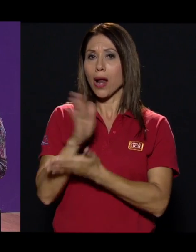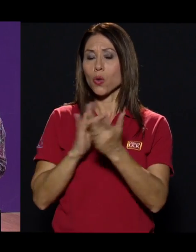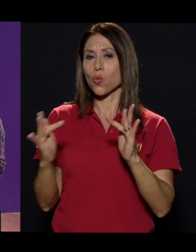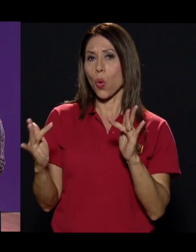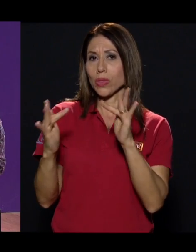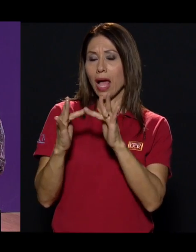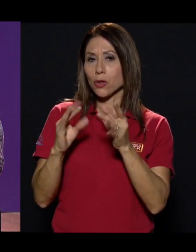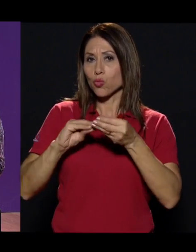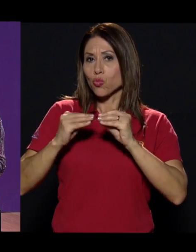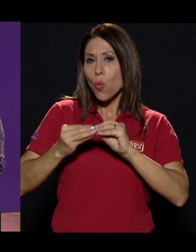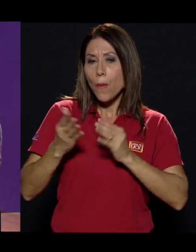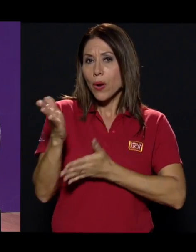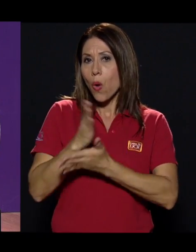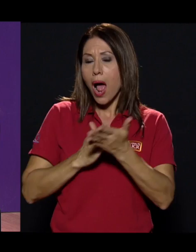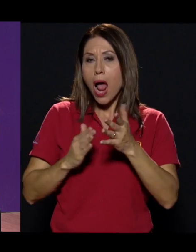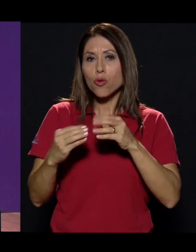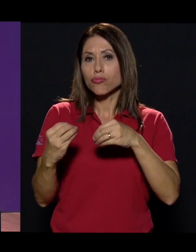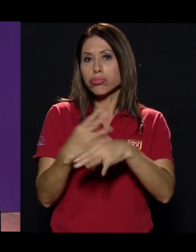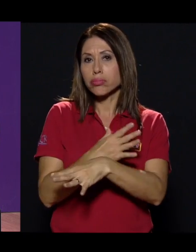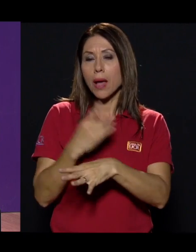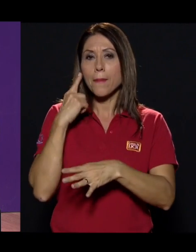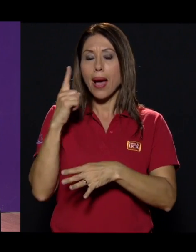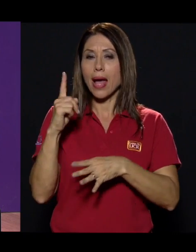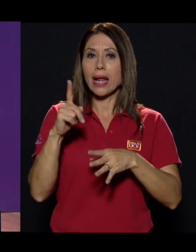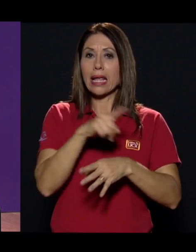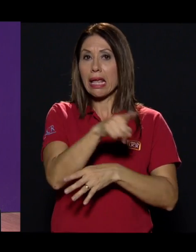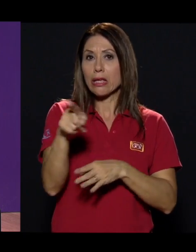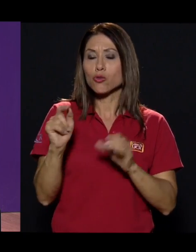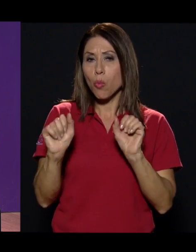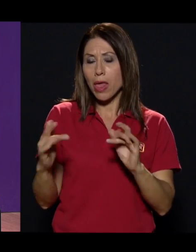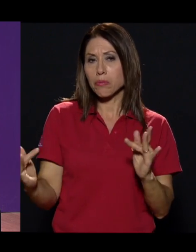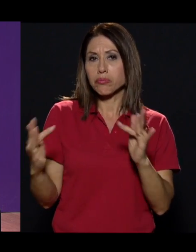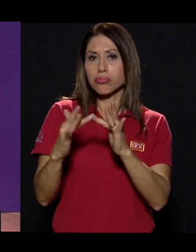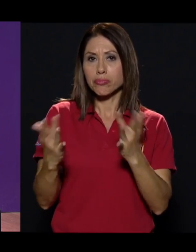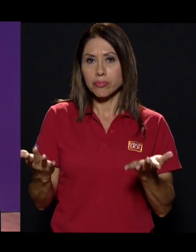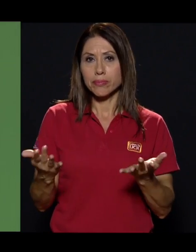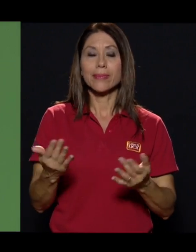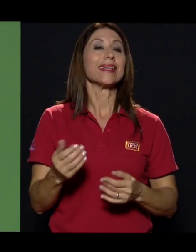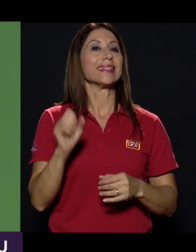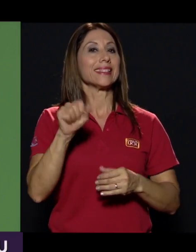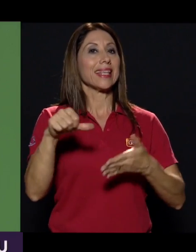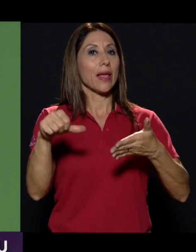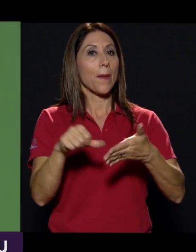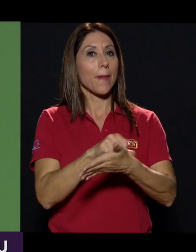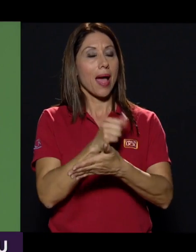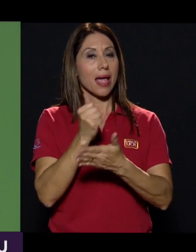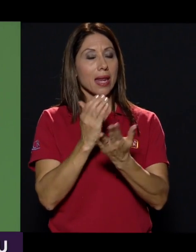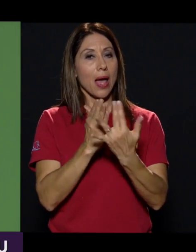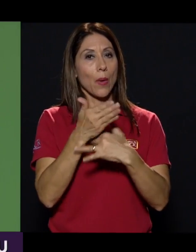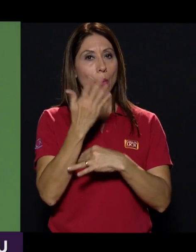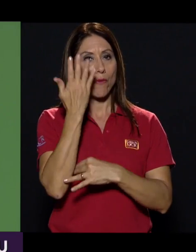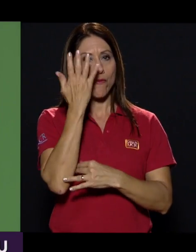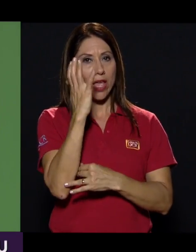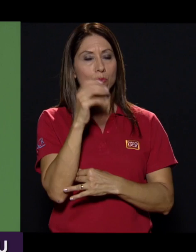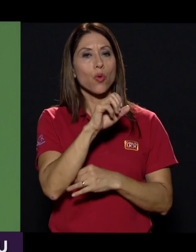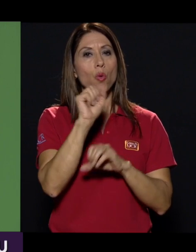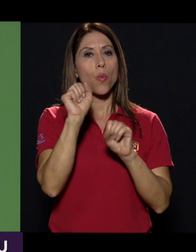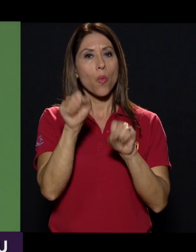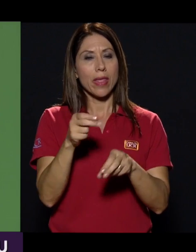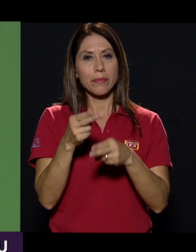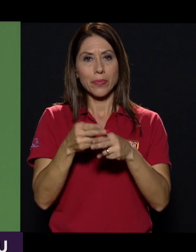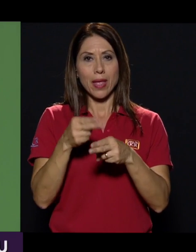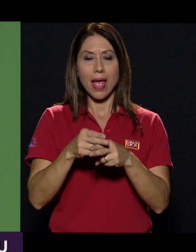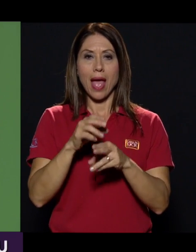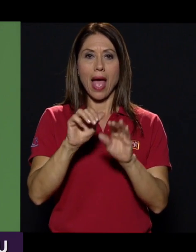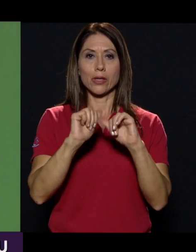que la gente se comunique con ustedes y tal vez les ayuden a orientar y encontrar esos otros grupos cerca? Tenemos la página de Facebook, que nos